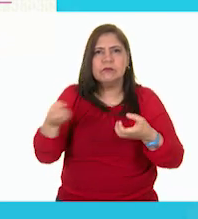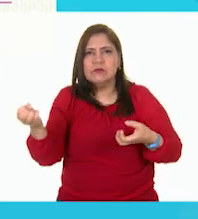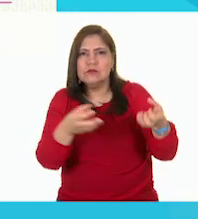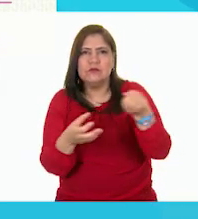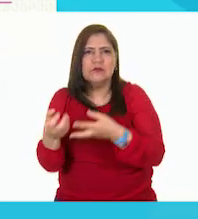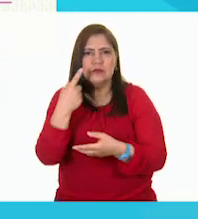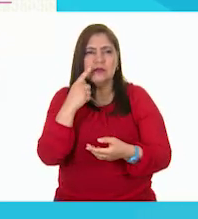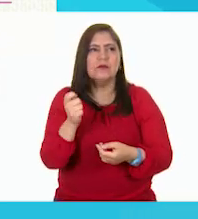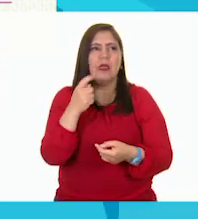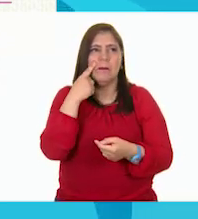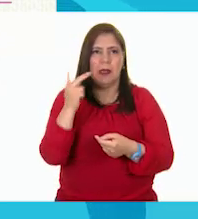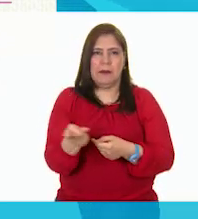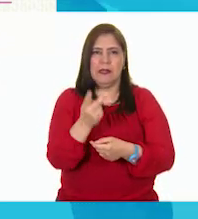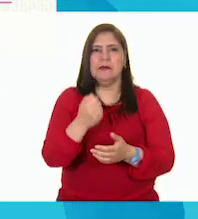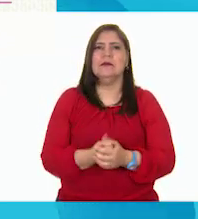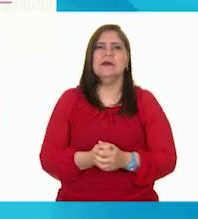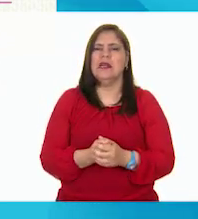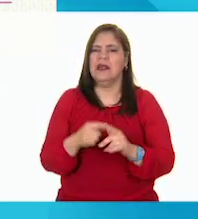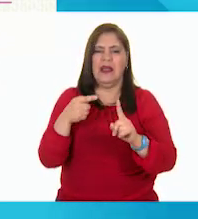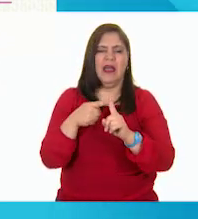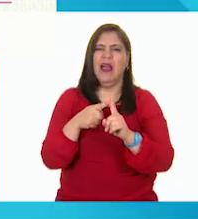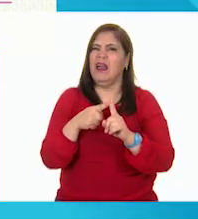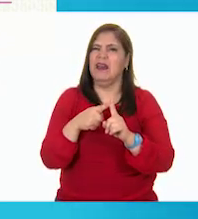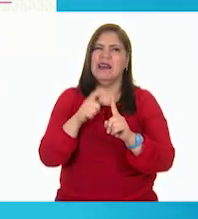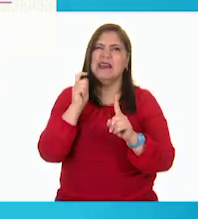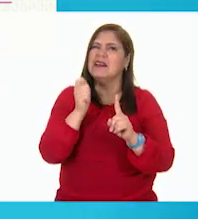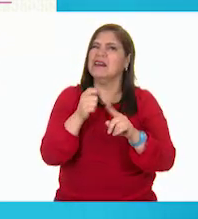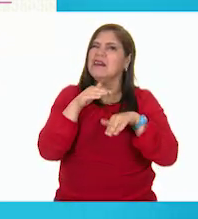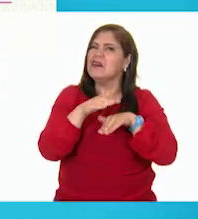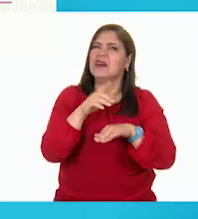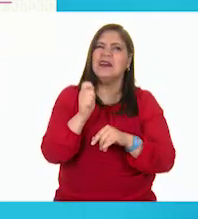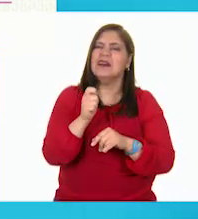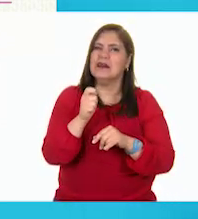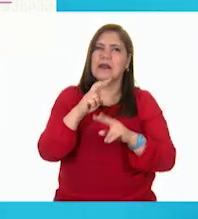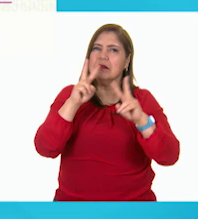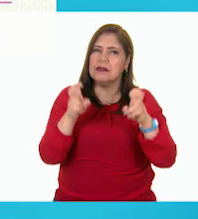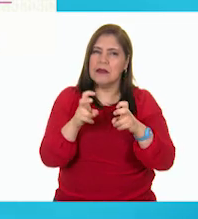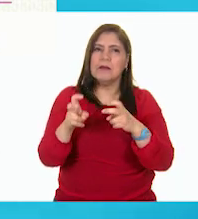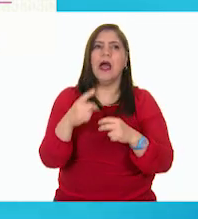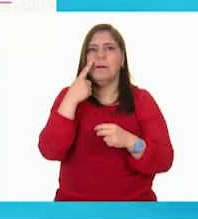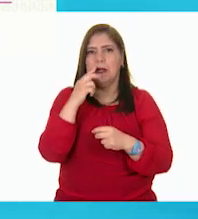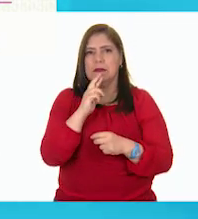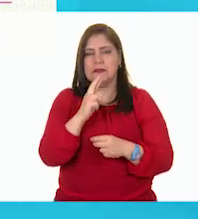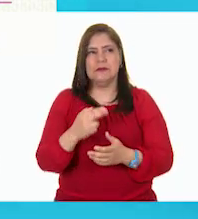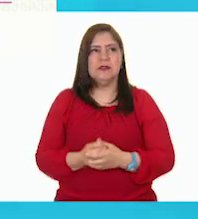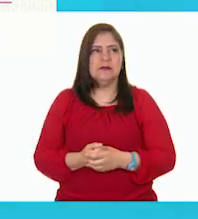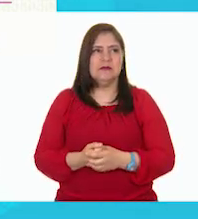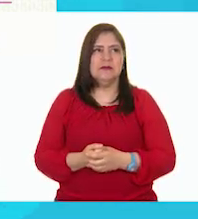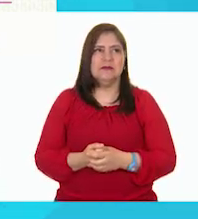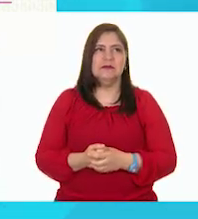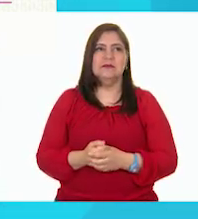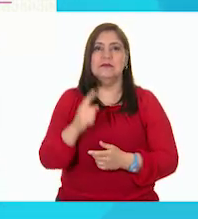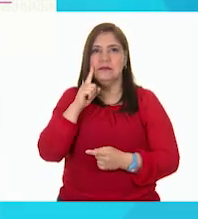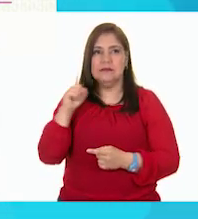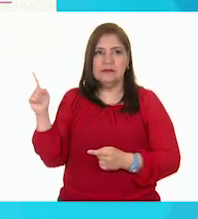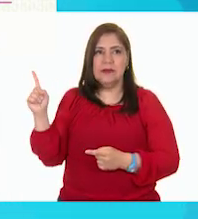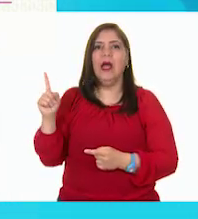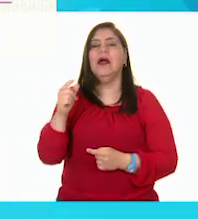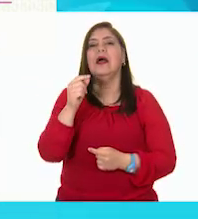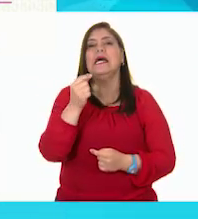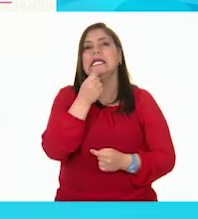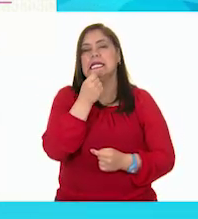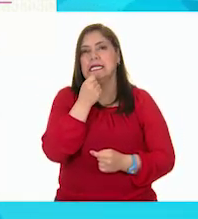preguntas. ¿Me ayudas, Pili? Claro que sí. ¿De qué trata? Sí, vamos a ver la respuesta. Bien. Es sobre una niña que se